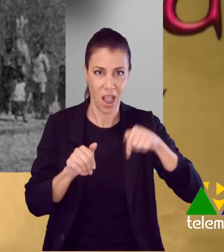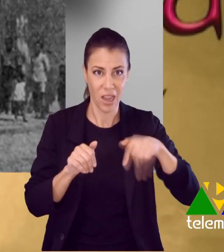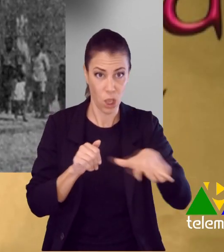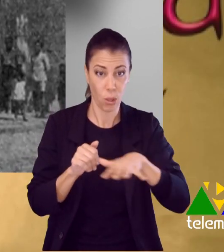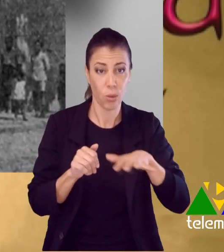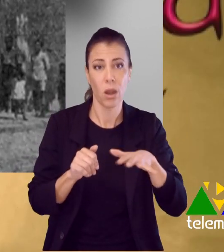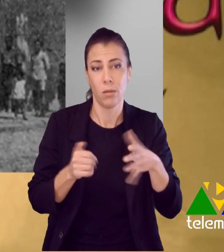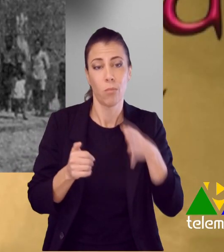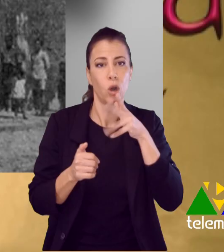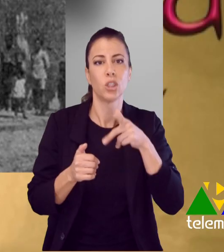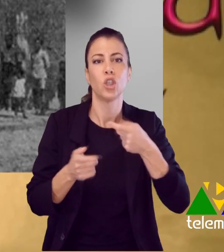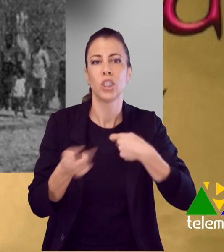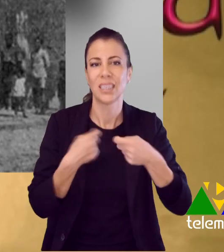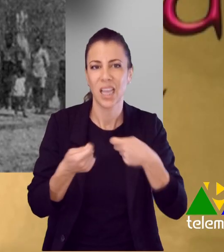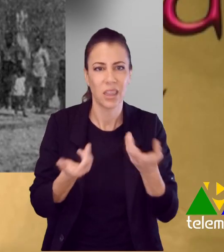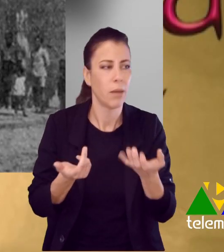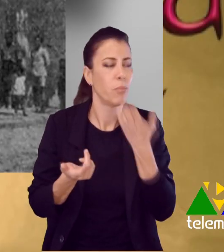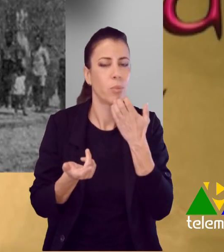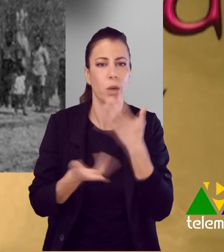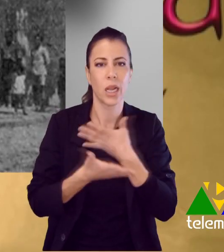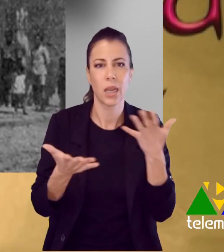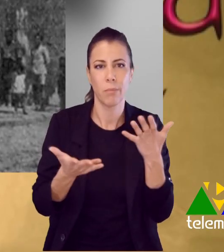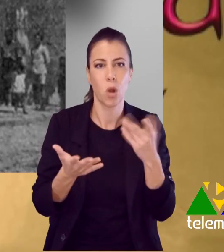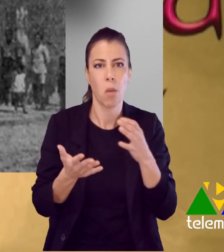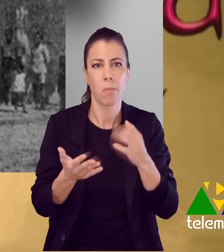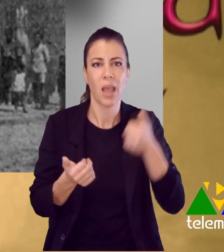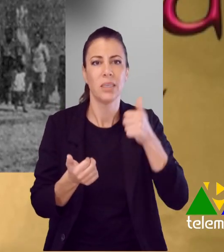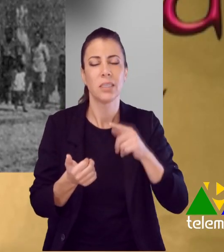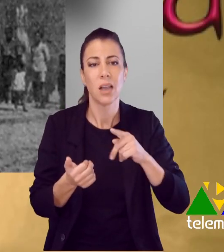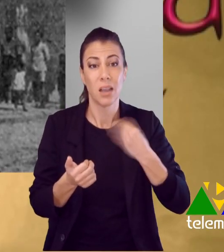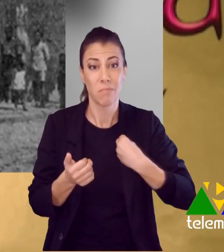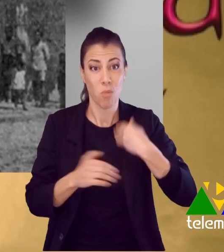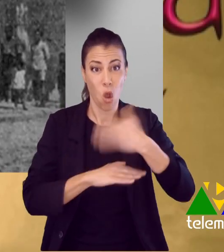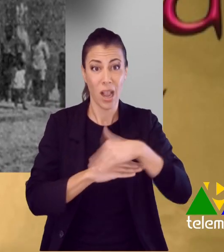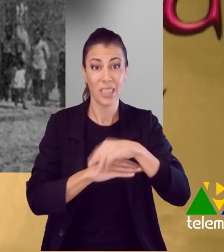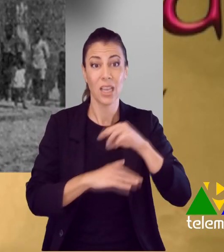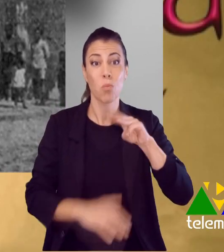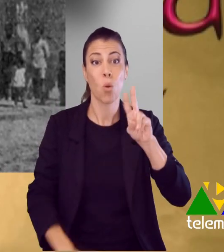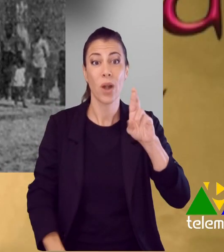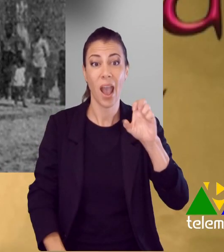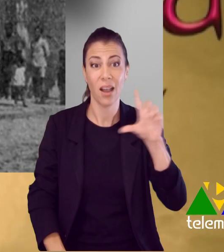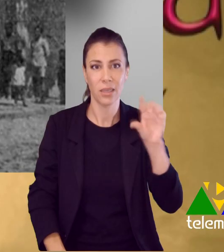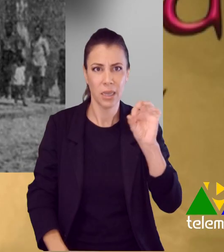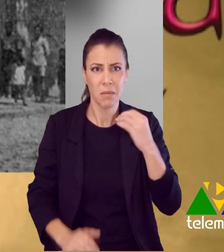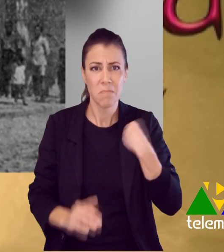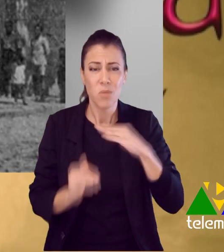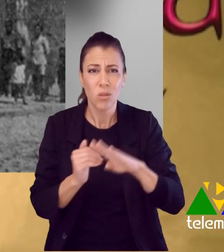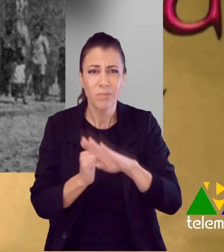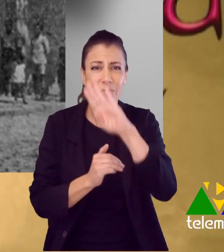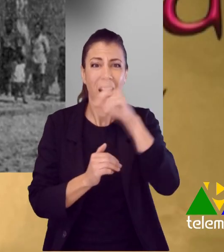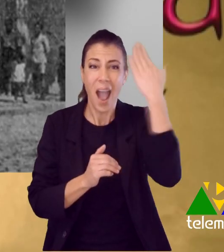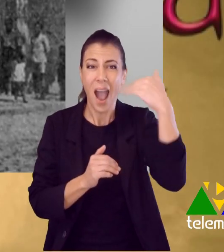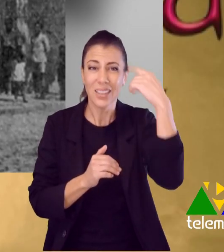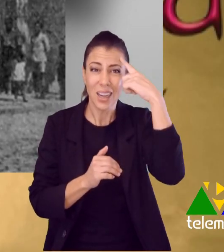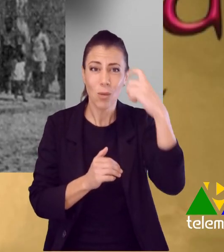zona, ponen sus tiendas, los Rabasa más para arriba, en la misma calle de la Muralla, donde donde hoy está la Cámara de